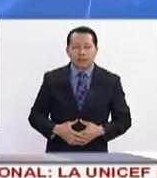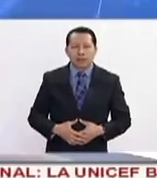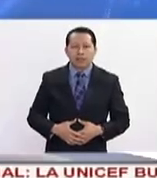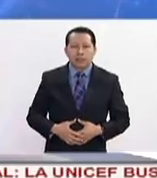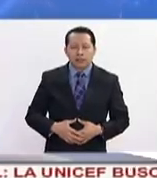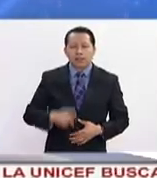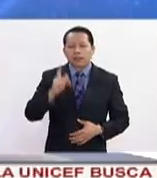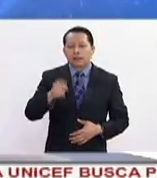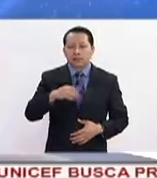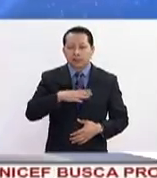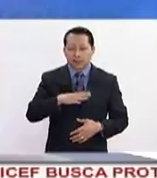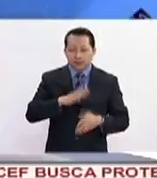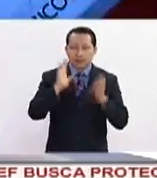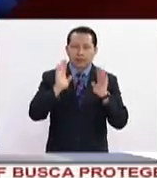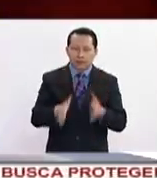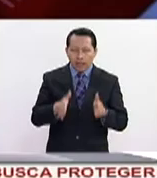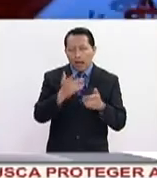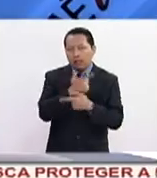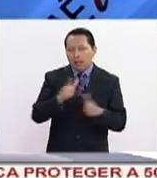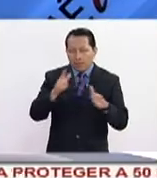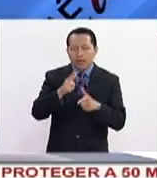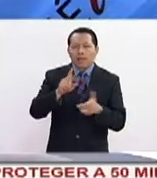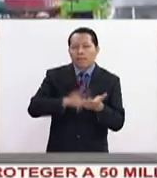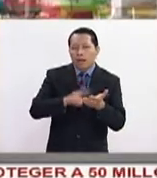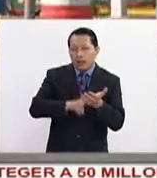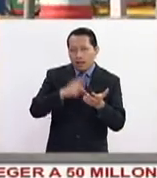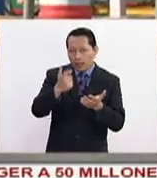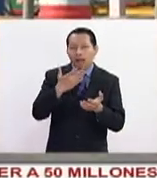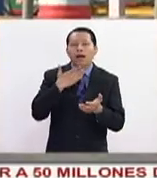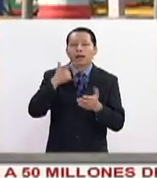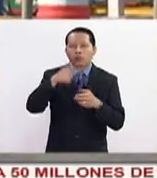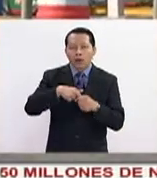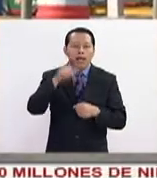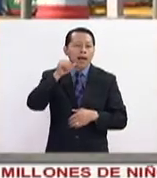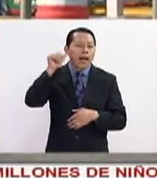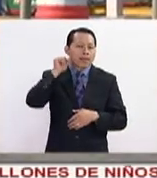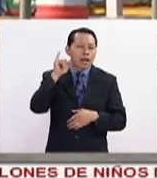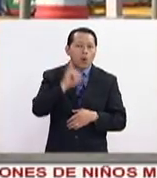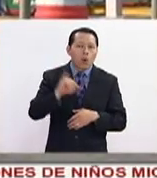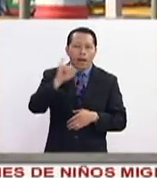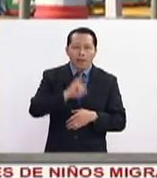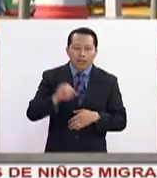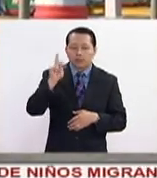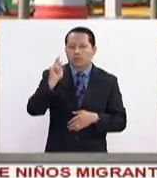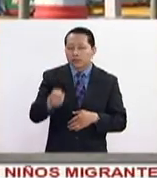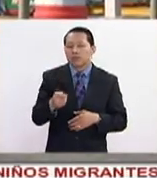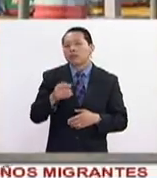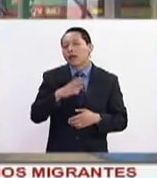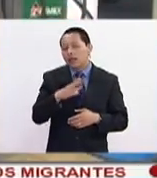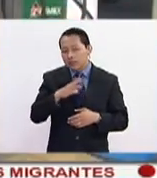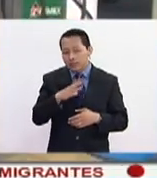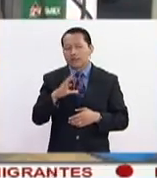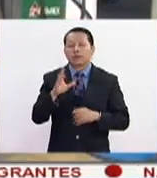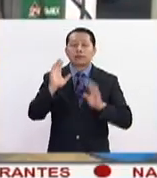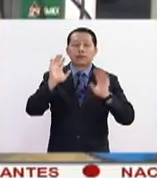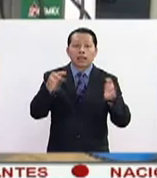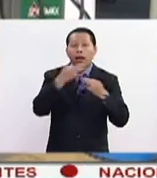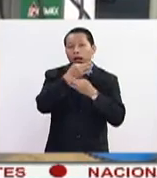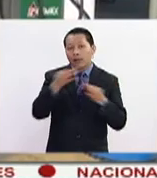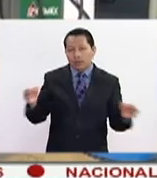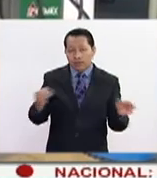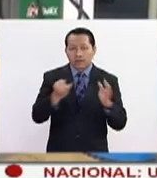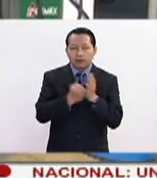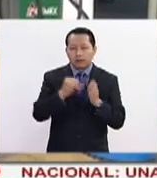Y después de que se liberaran los precios de la gasolina ayer jueves y se declarara que